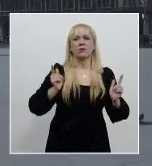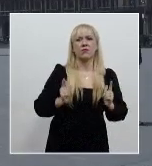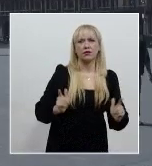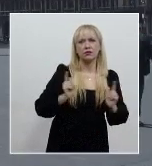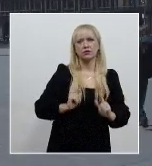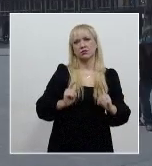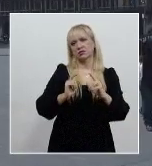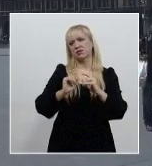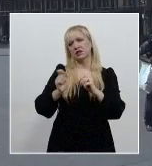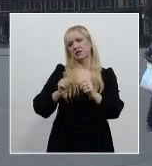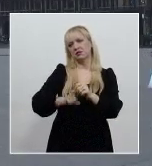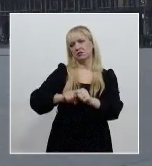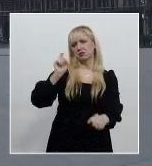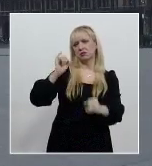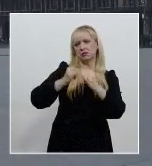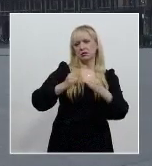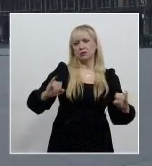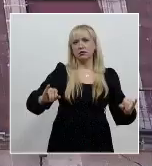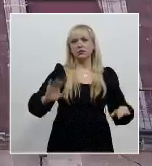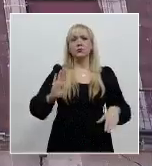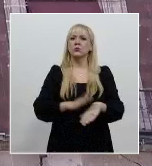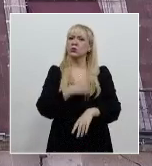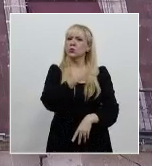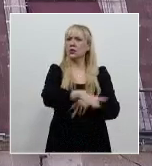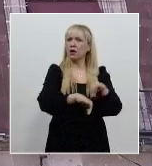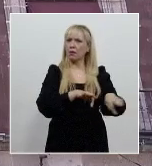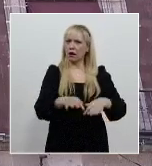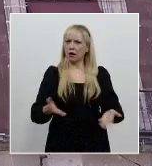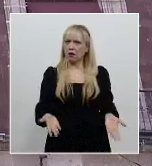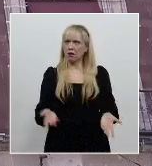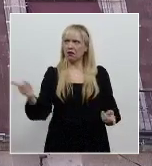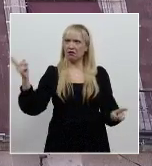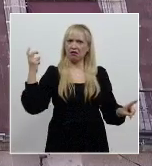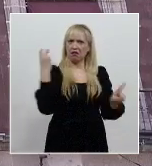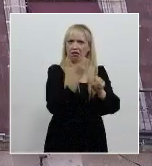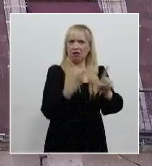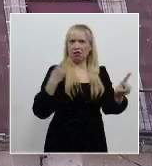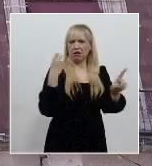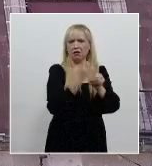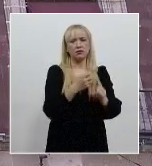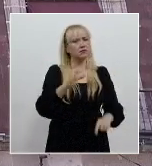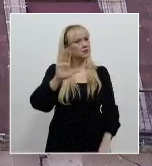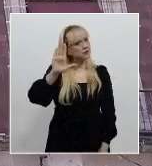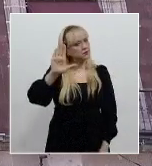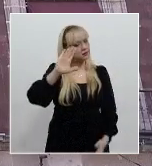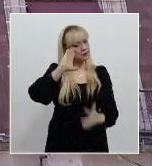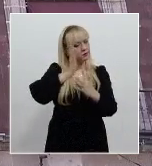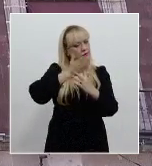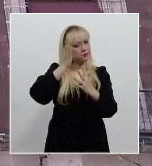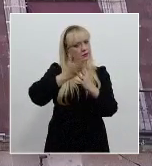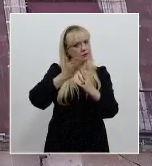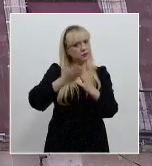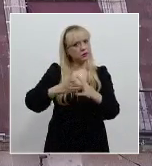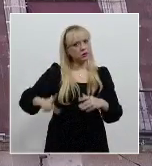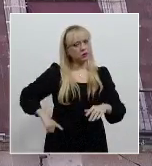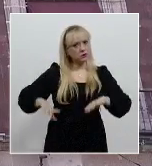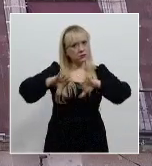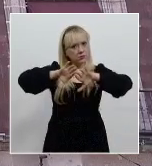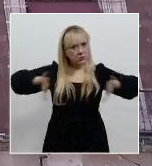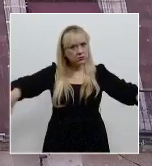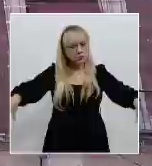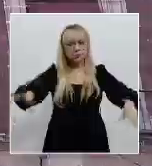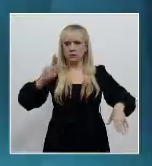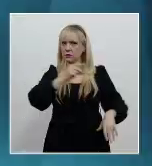autónomos de los estados por el ejercicio de su labor. Señaló que estas acciones nulifican la división de poderes, atentan contra